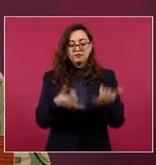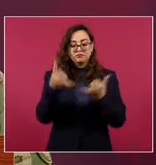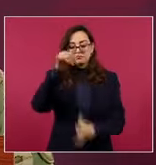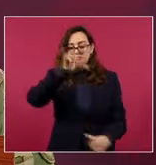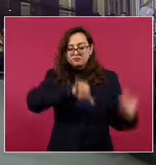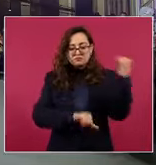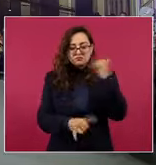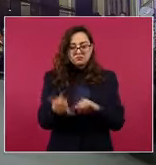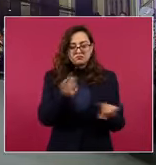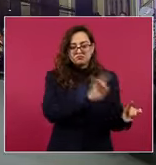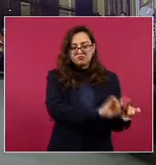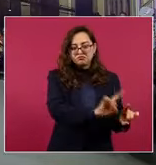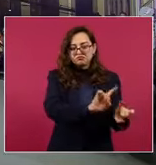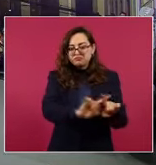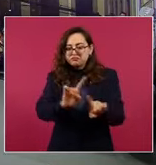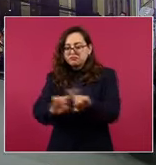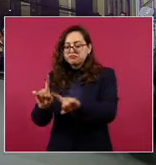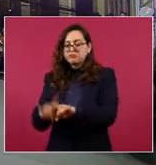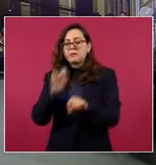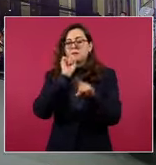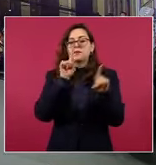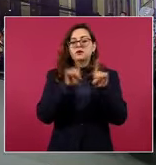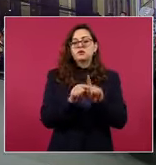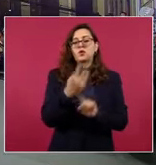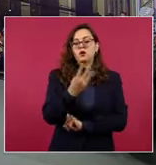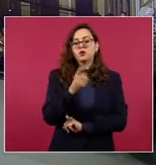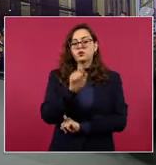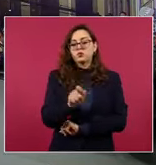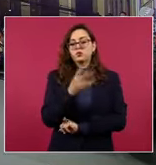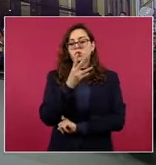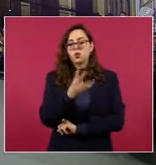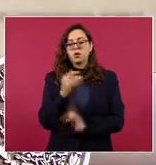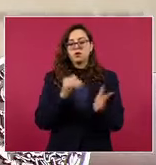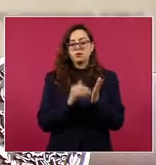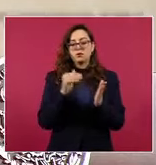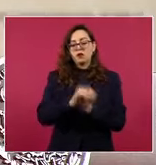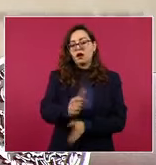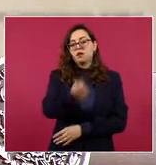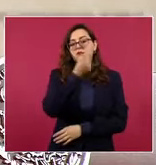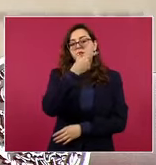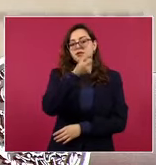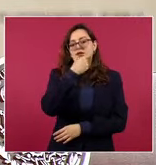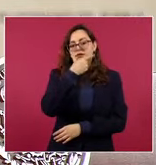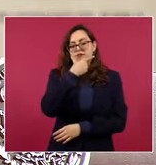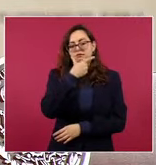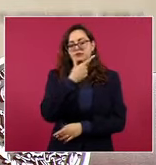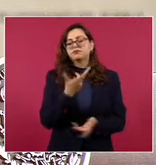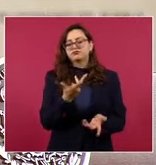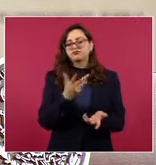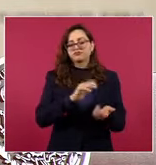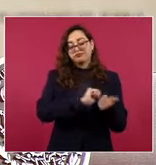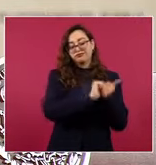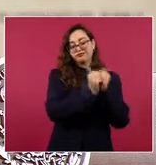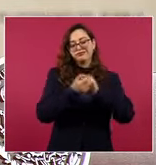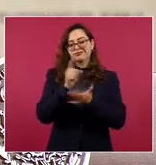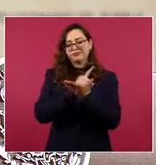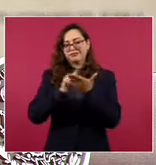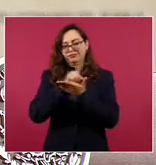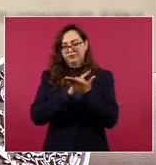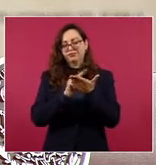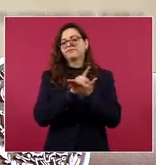así como 4.4 millones de medicamentos controlados. La certificación